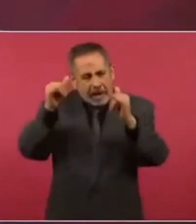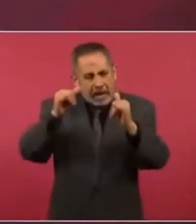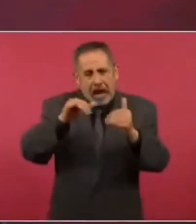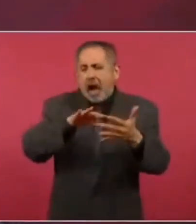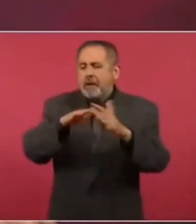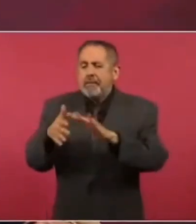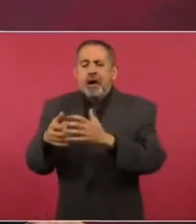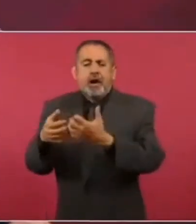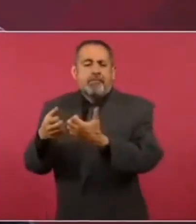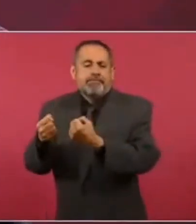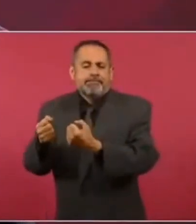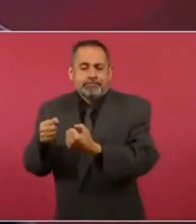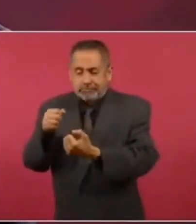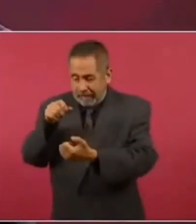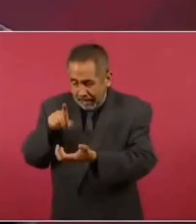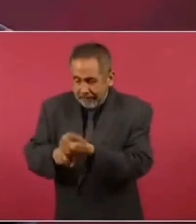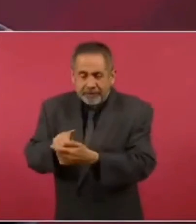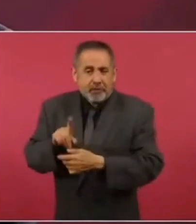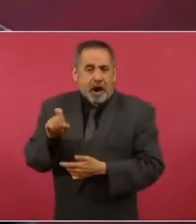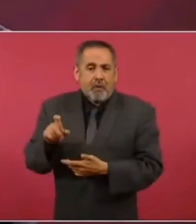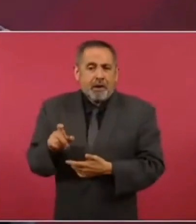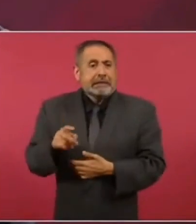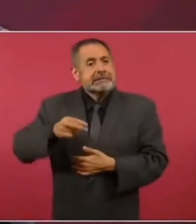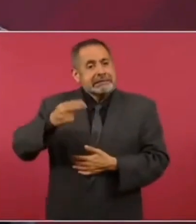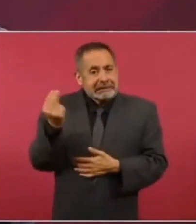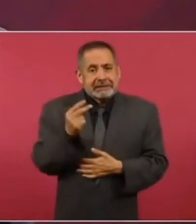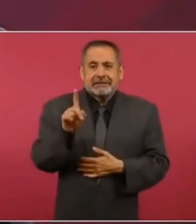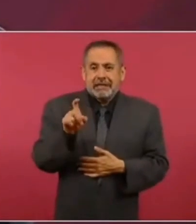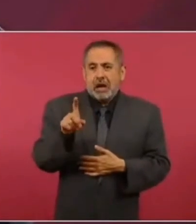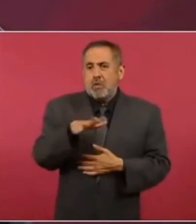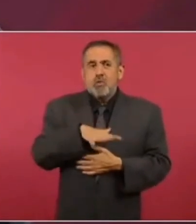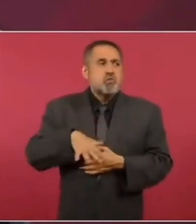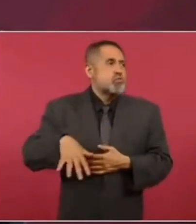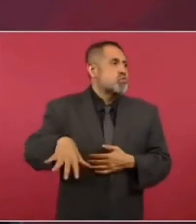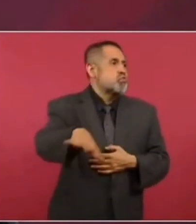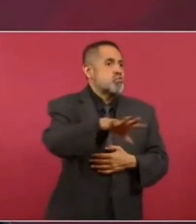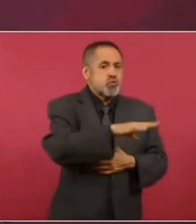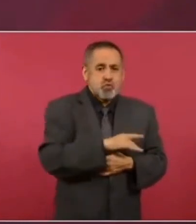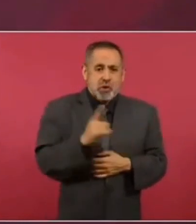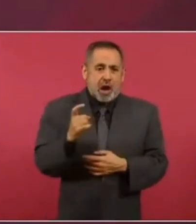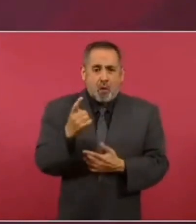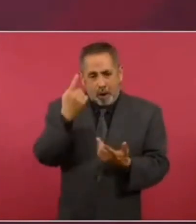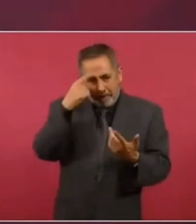en un porcentaje alto, considerable.